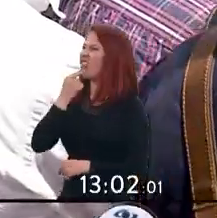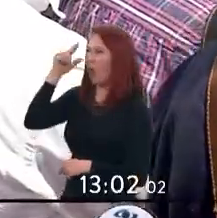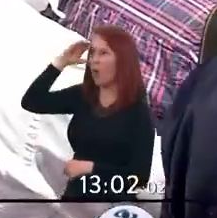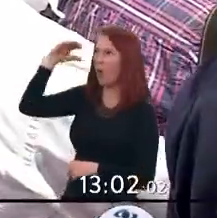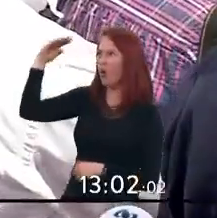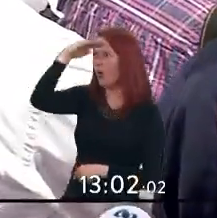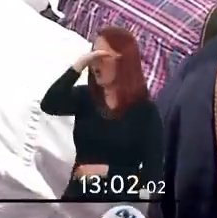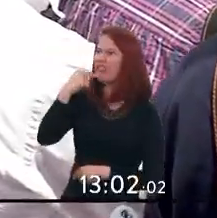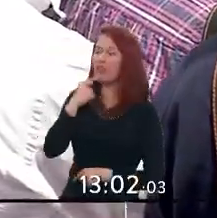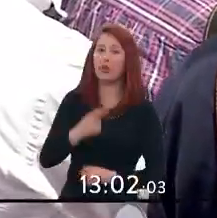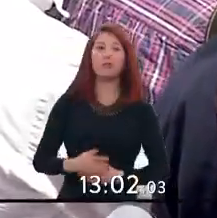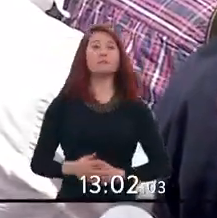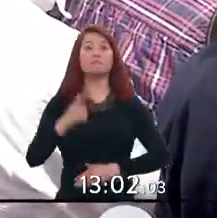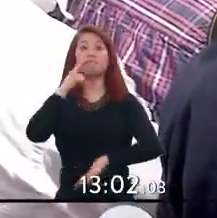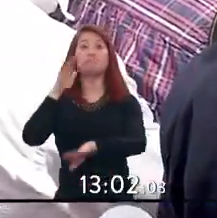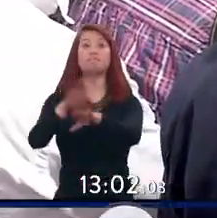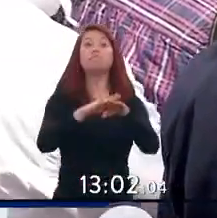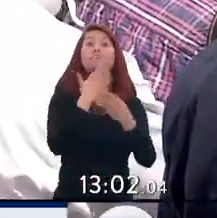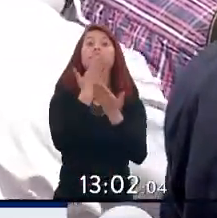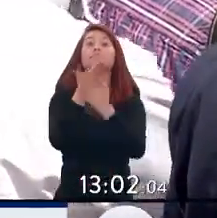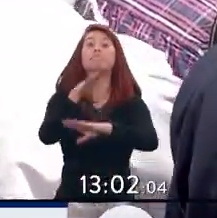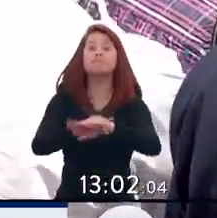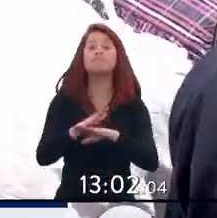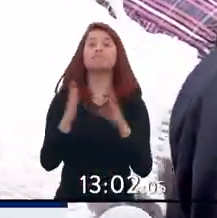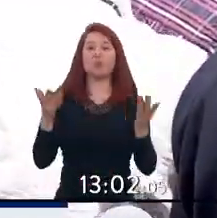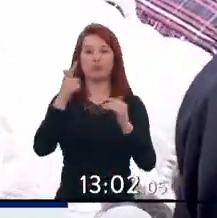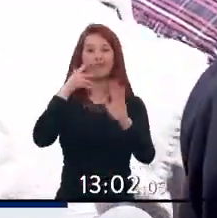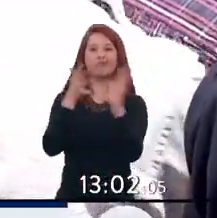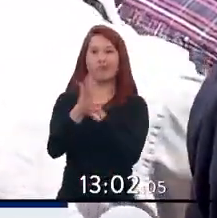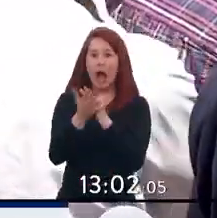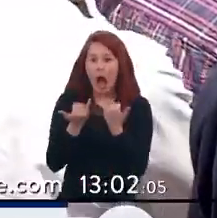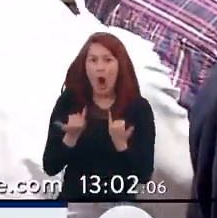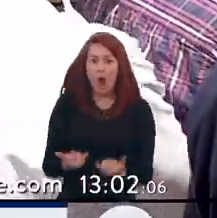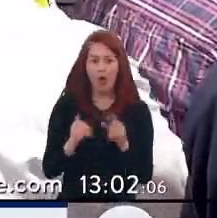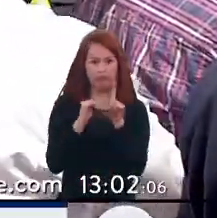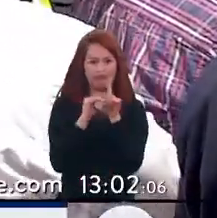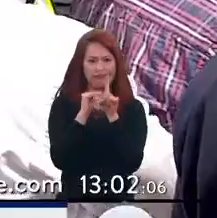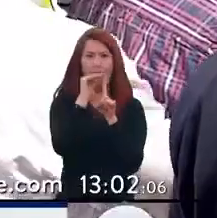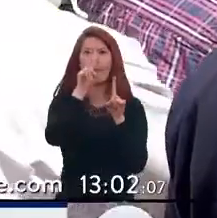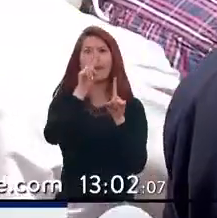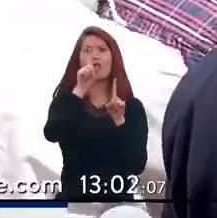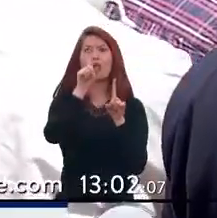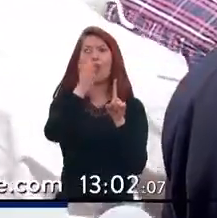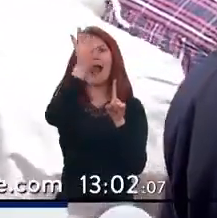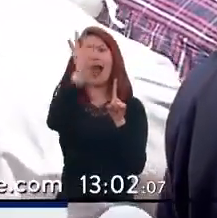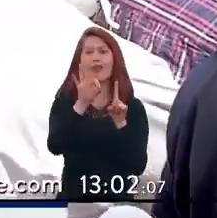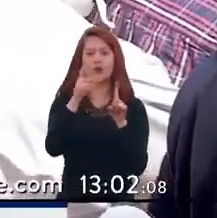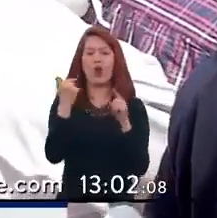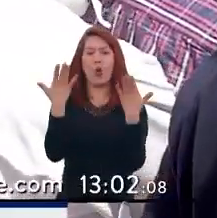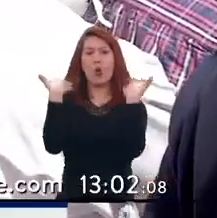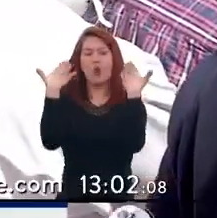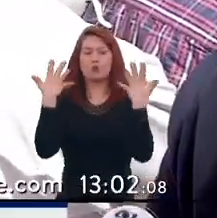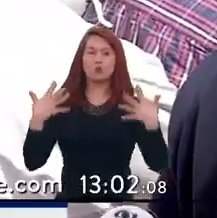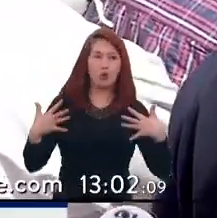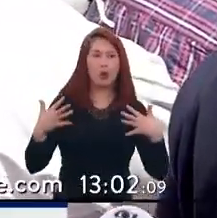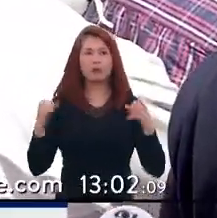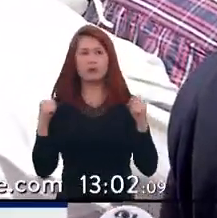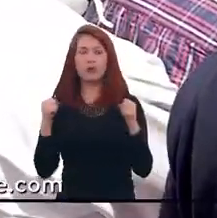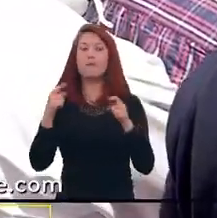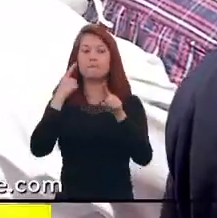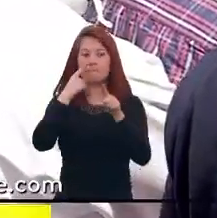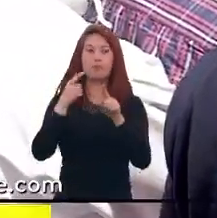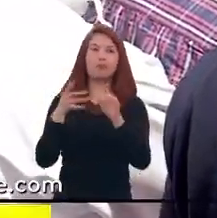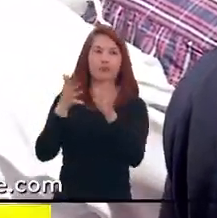Para que el 29 Hola, Juanita, buenas tardes. Pues, bajo 21 grados centígrados de temperatura los jóvenes, en el municipio jóvenes, de Soacha, vecino, convenciendo a